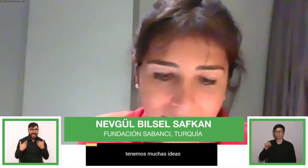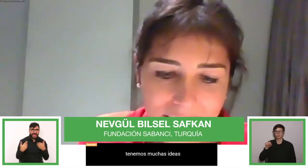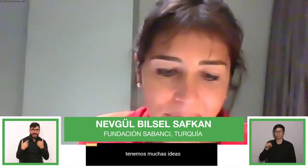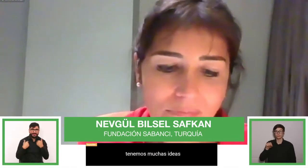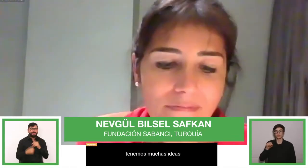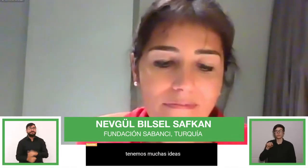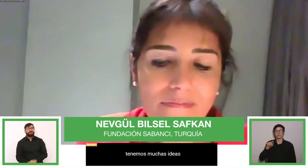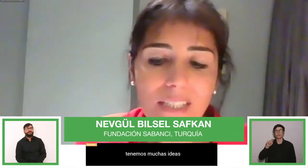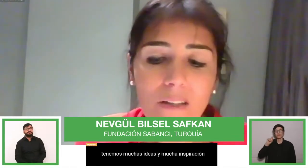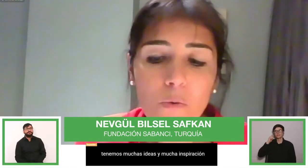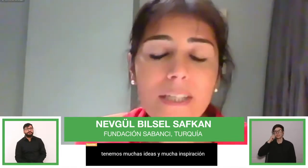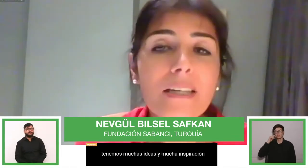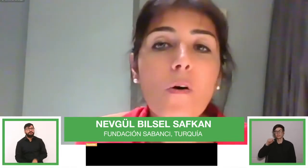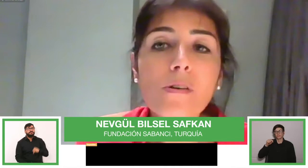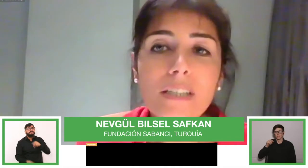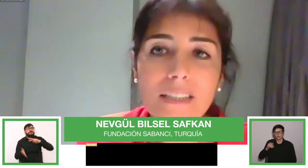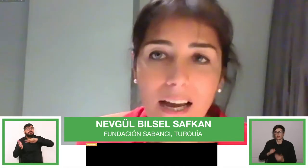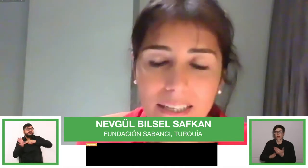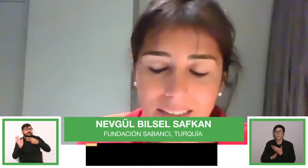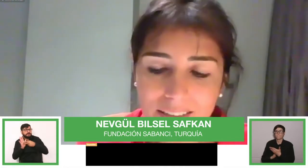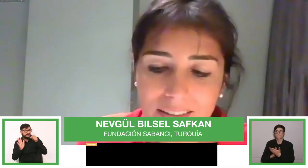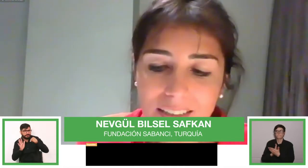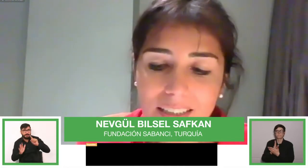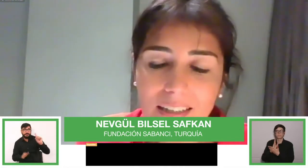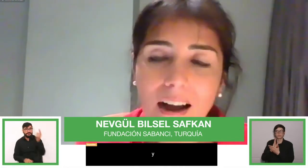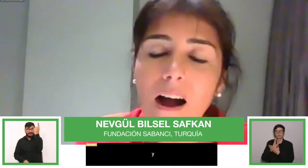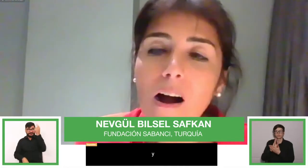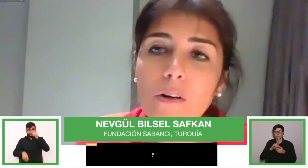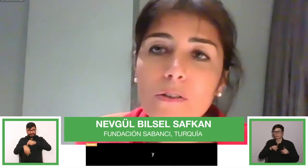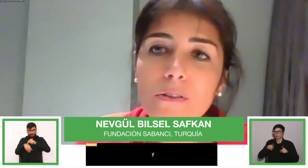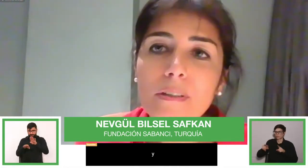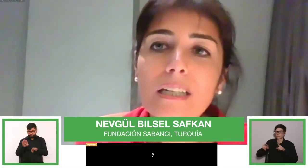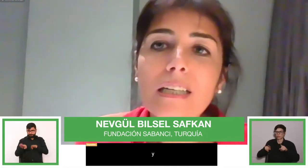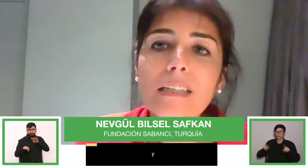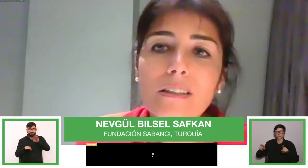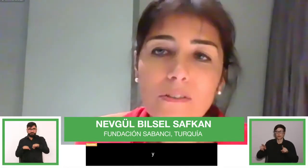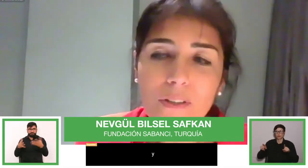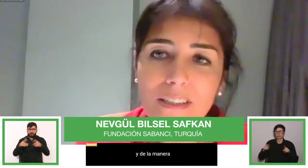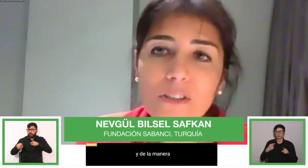Y de la manera que empezó es que organizamos